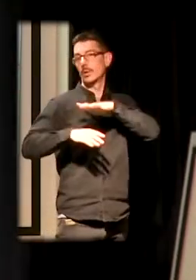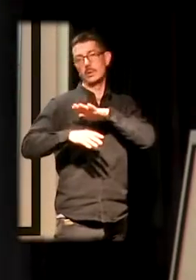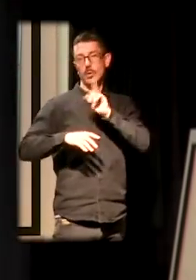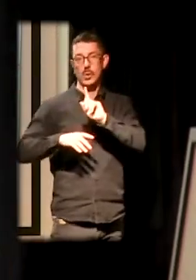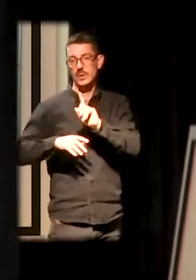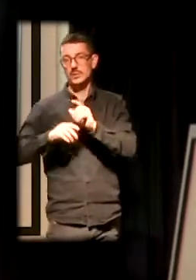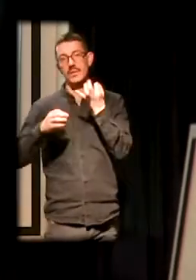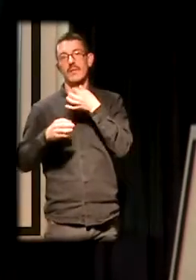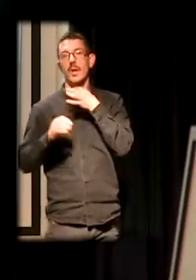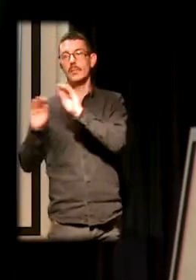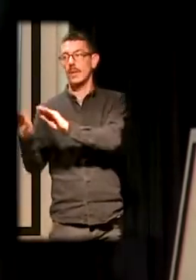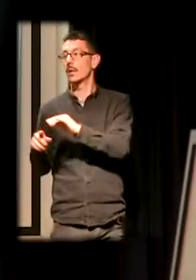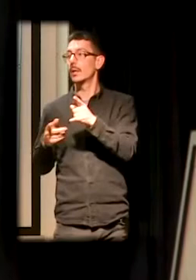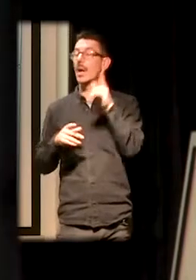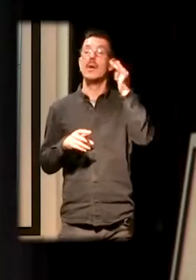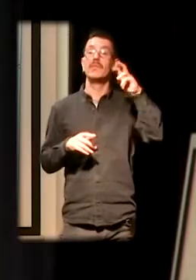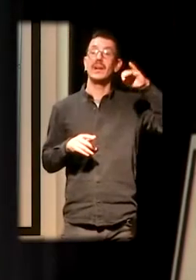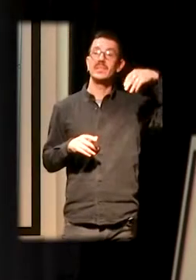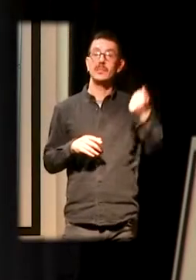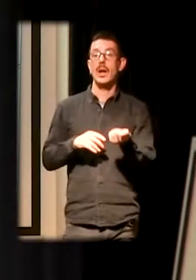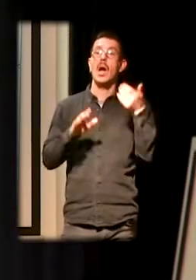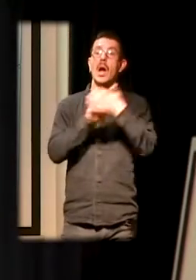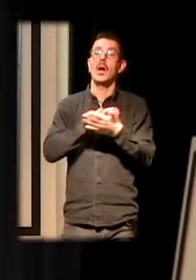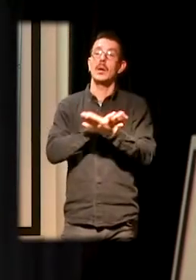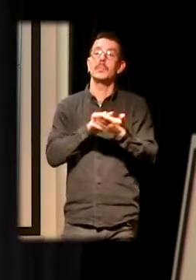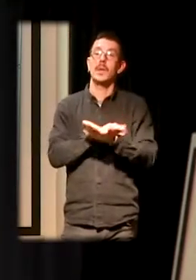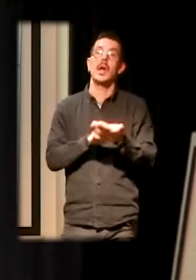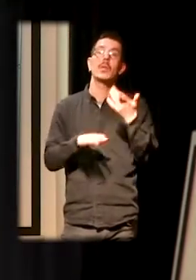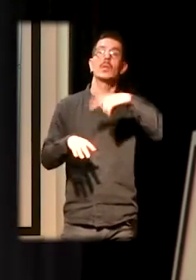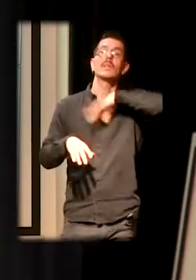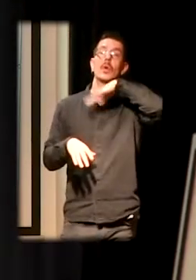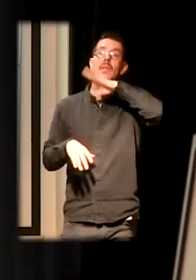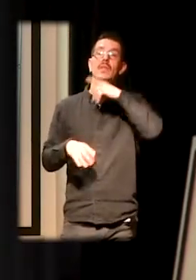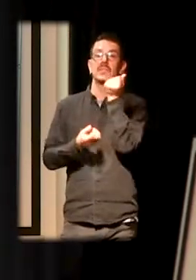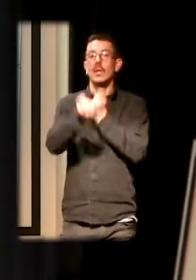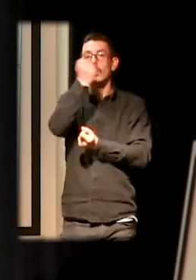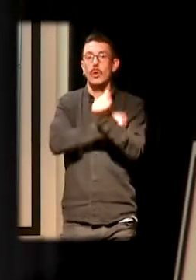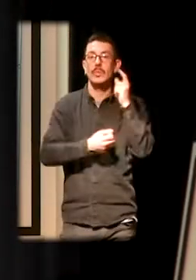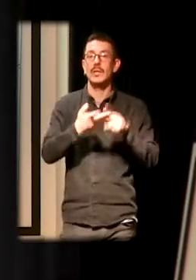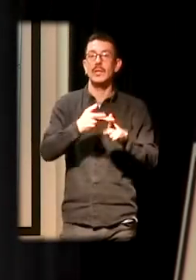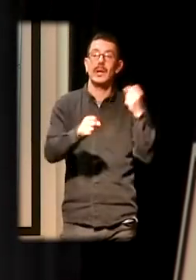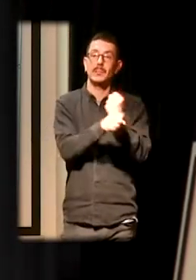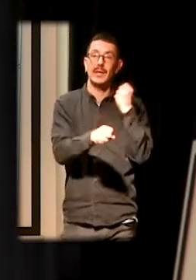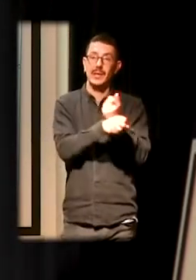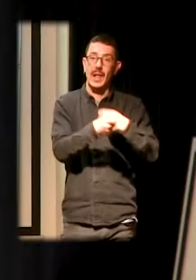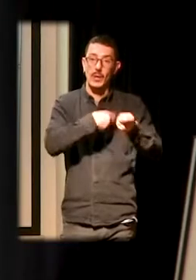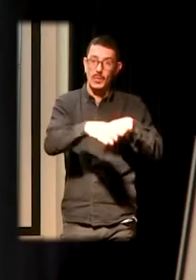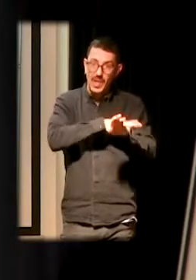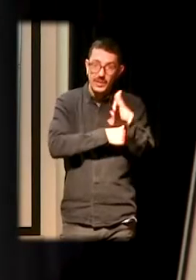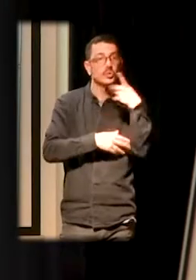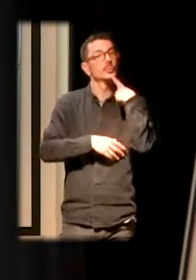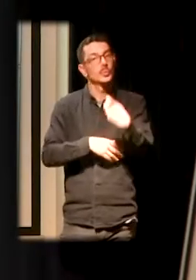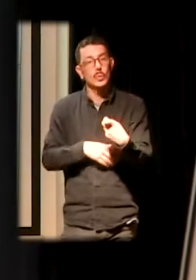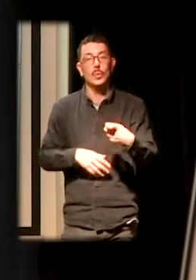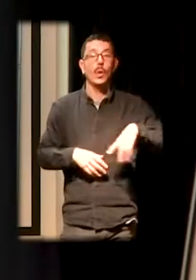melón y entonces ya has hablado de violencias económicas, de acceso al mercado laboral, de encasillamiento en ciertas profesiones, de no reconocimiento de